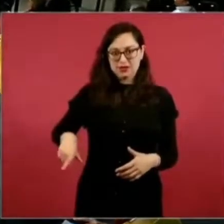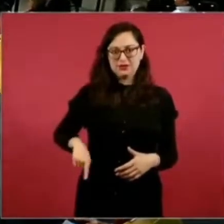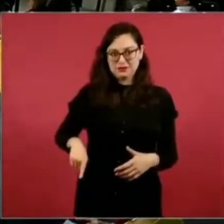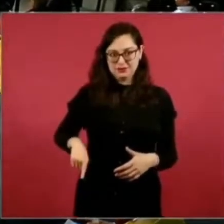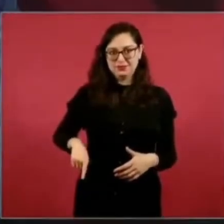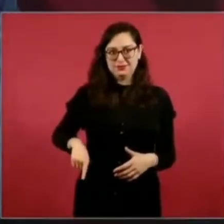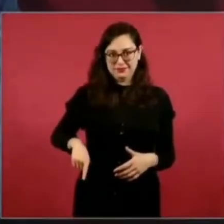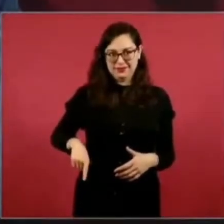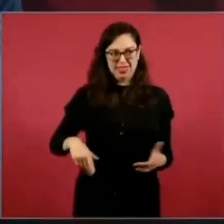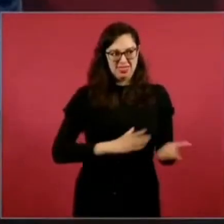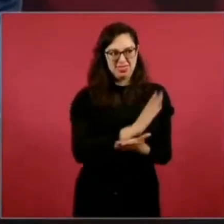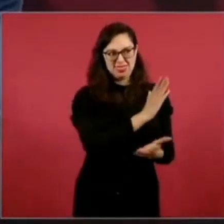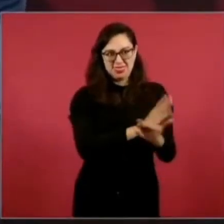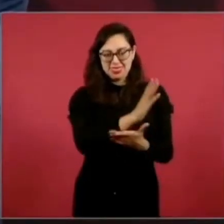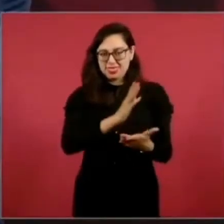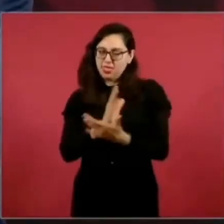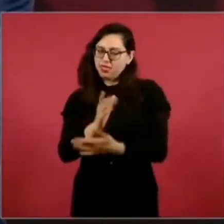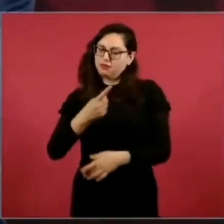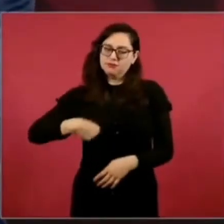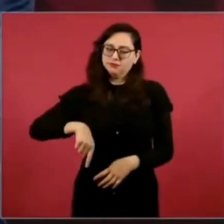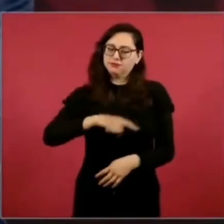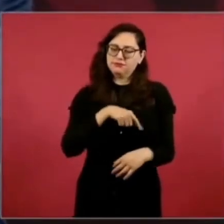iguales y